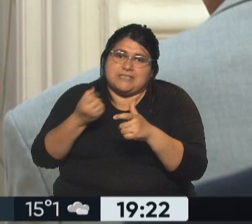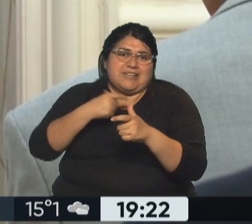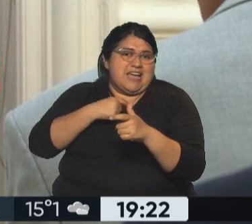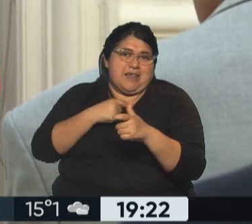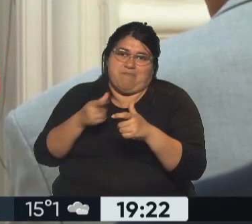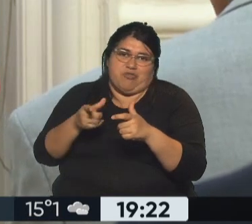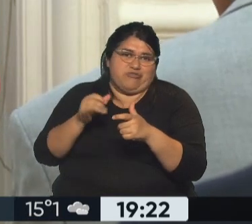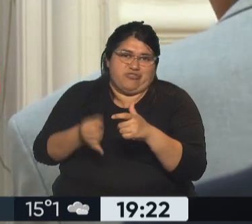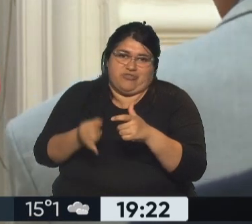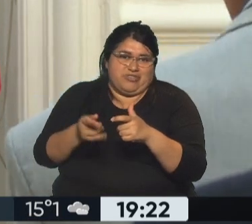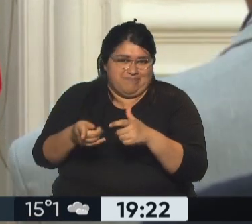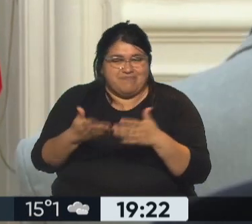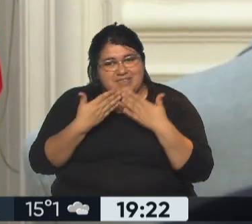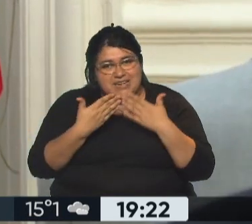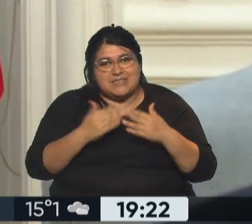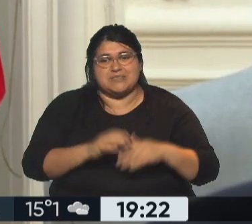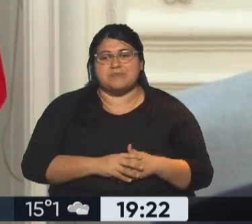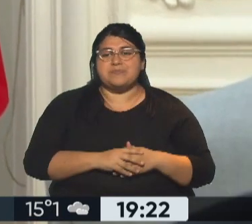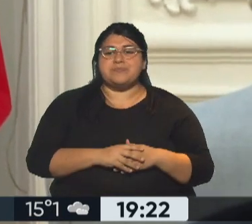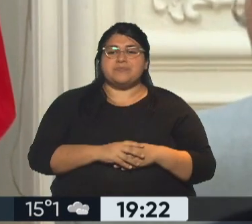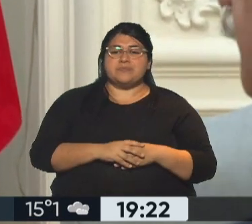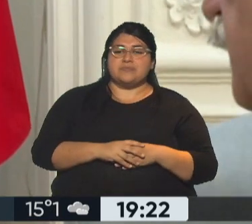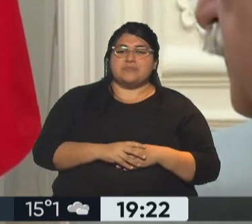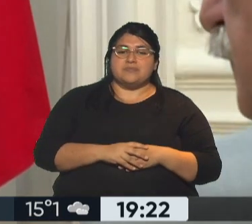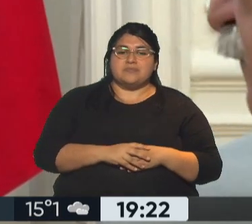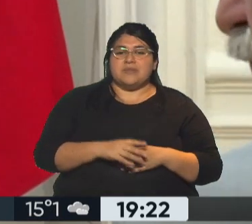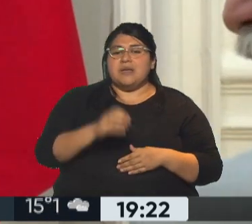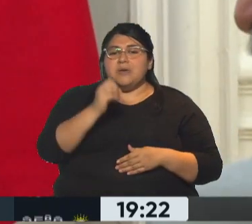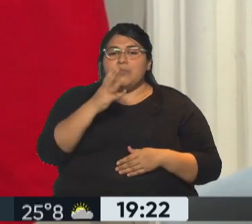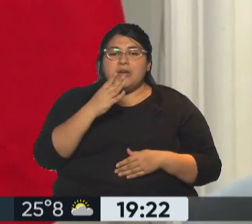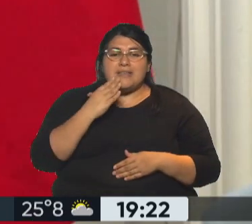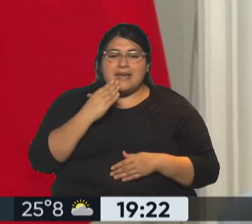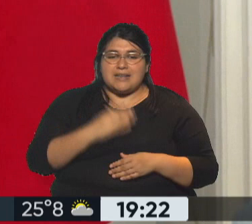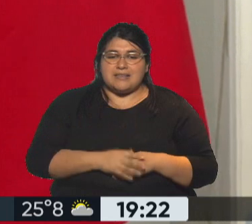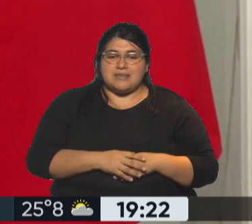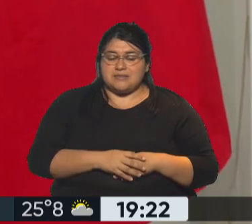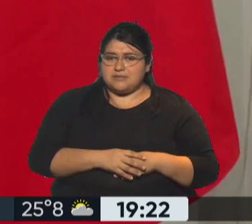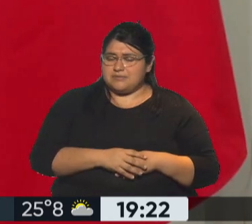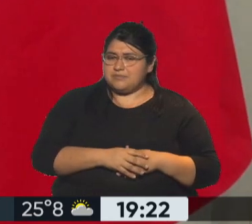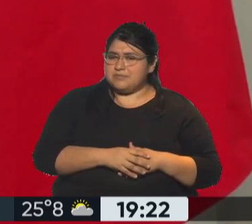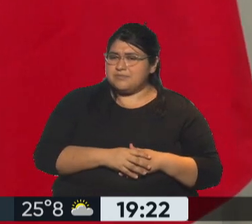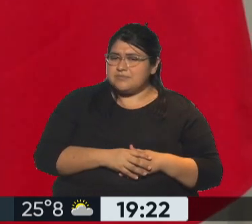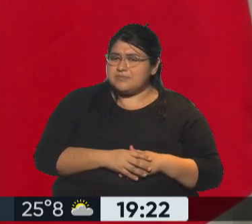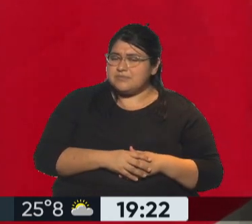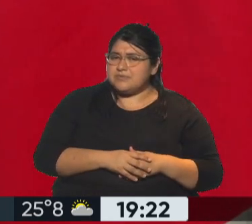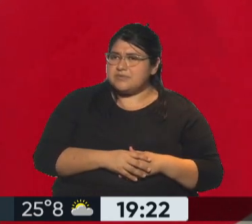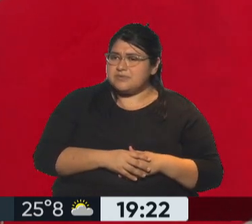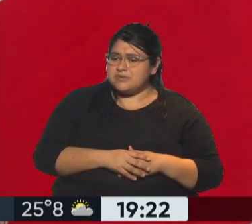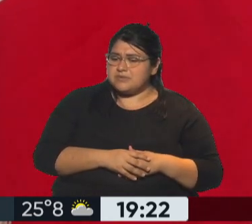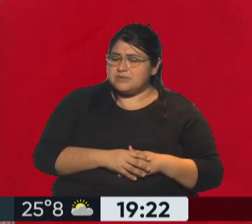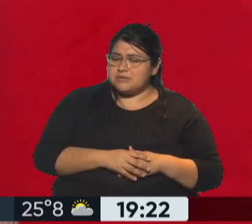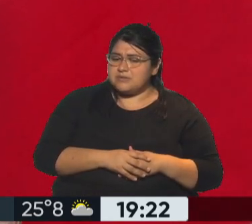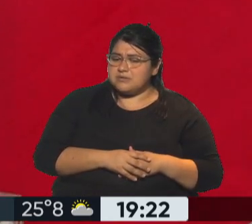lograr. No, gracias. Buenas tardes, presidente. ¿Qué tal? Mi pregunta